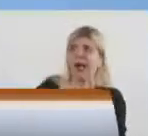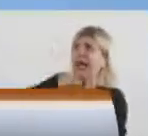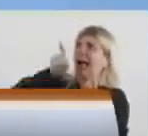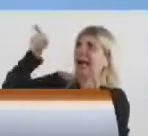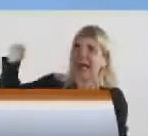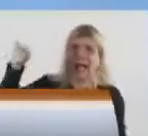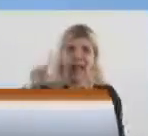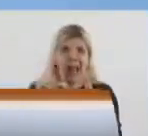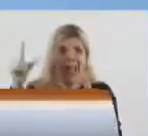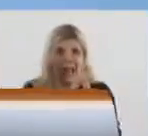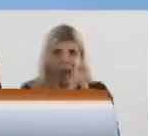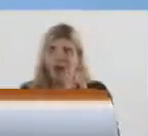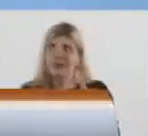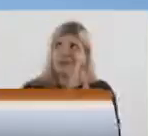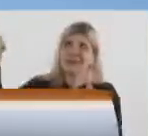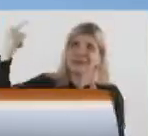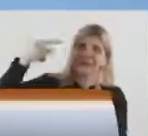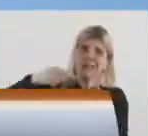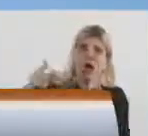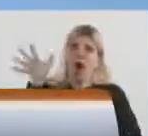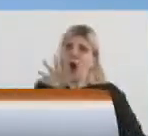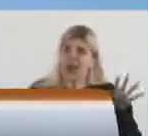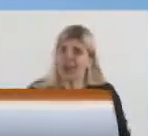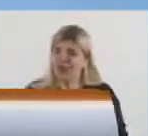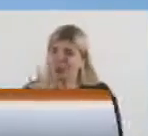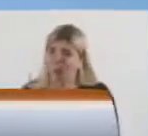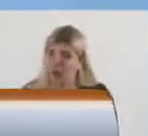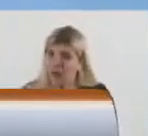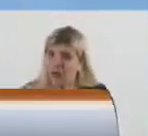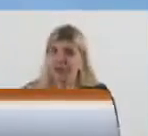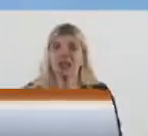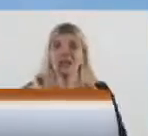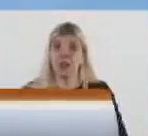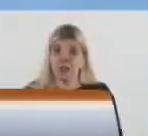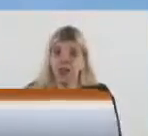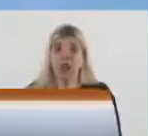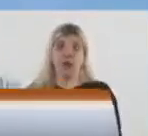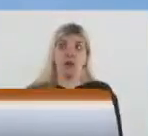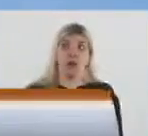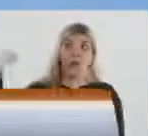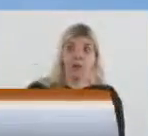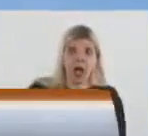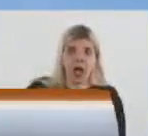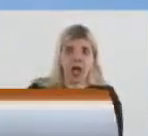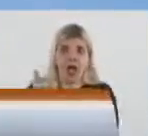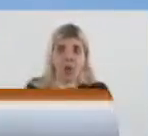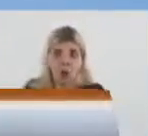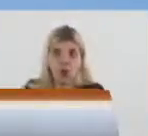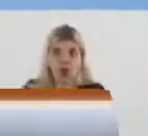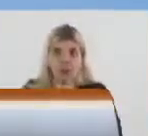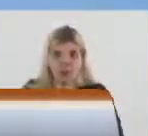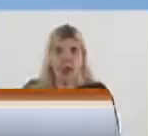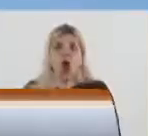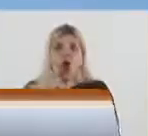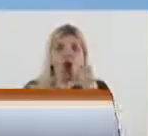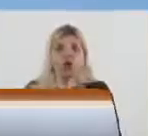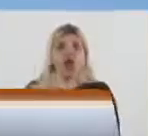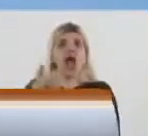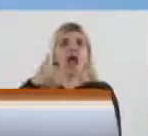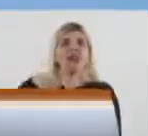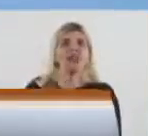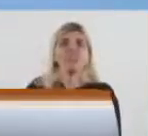todo lo necesario para que la vacuna tenga la definitiva aprobación de nuestro órgano de control que se la